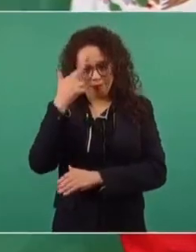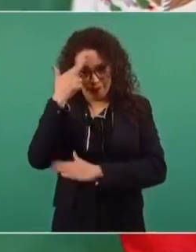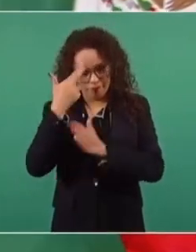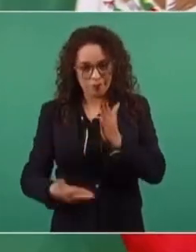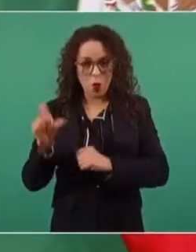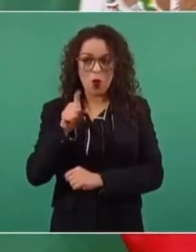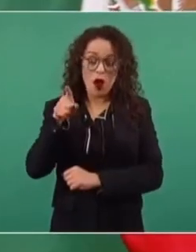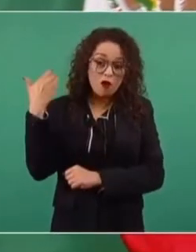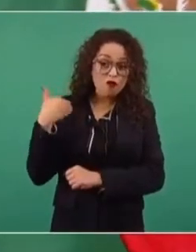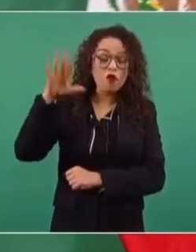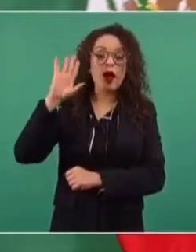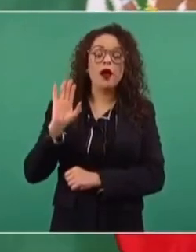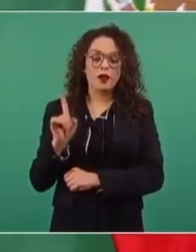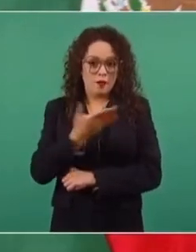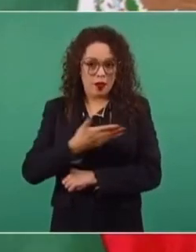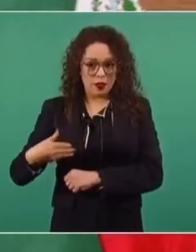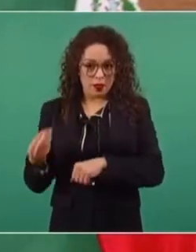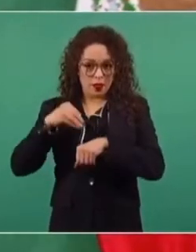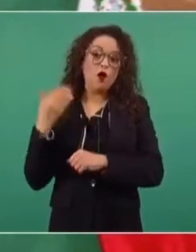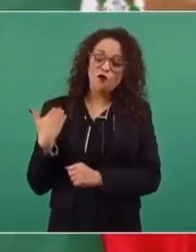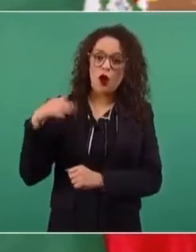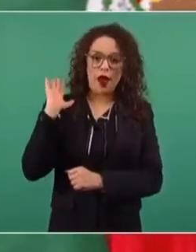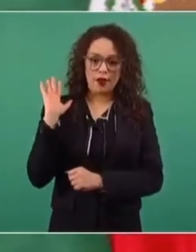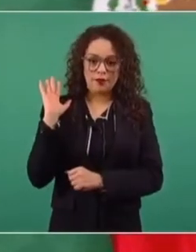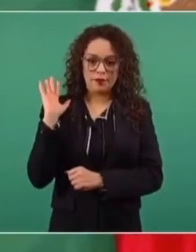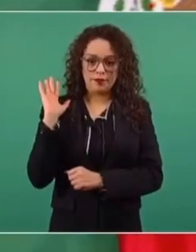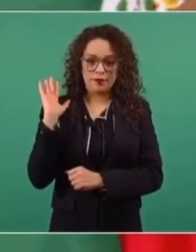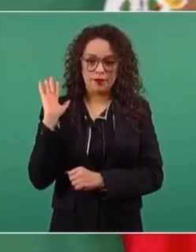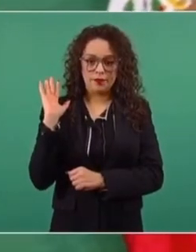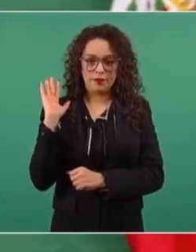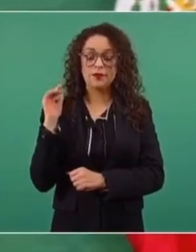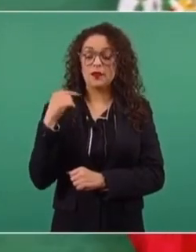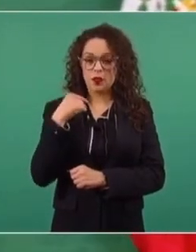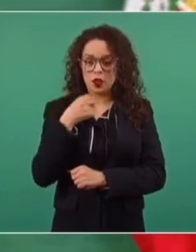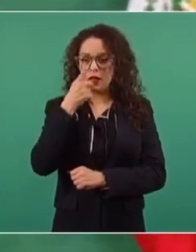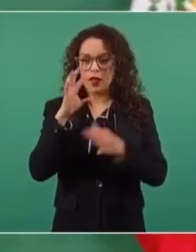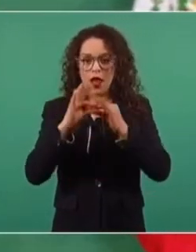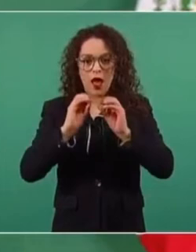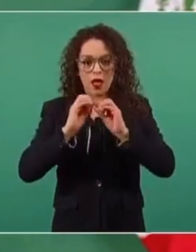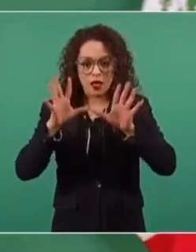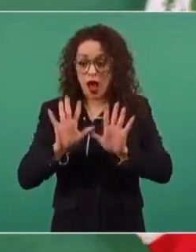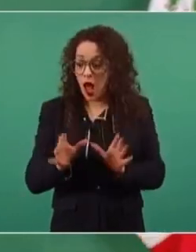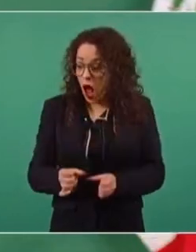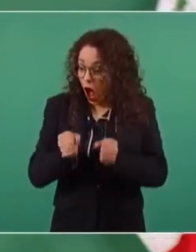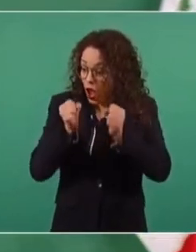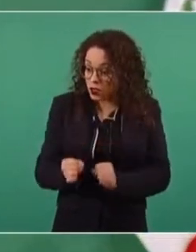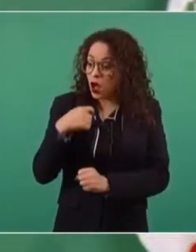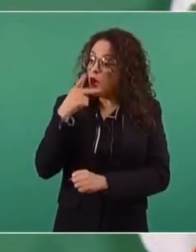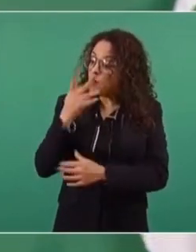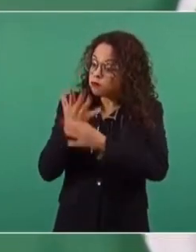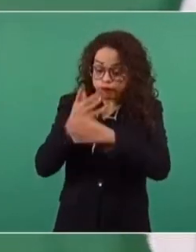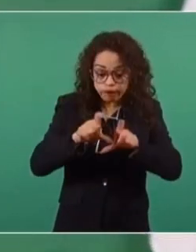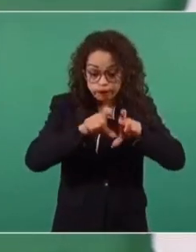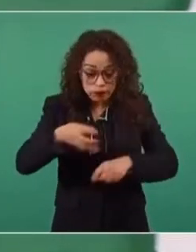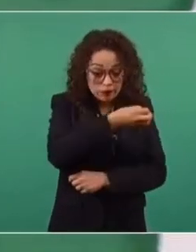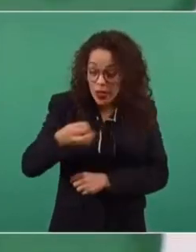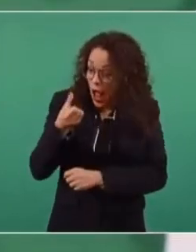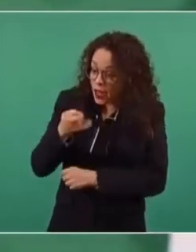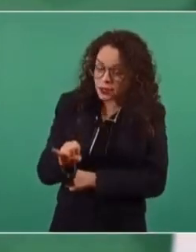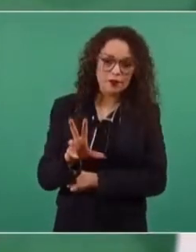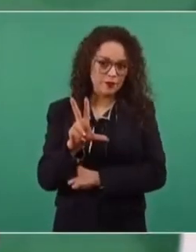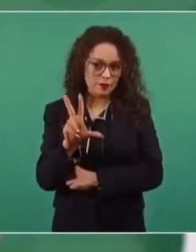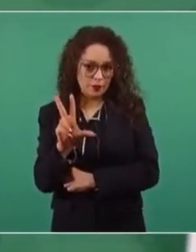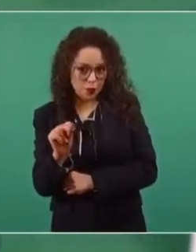cuando ellos gobernaron. Aclaro, no es literal, no es como lo estoy fraseando.